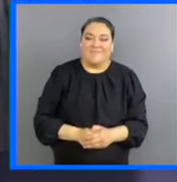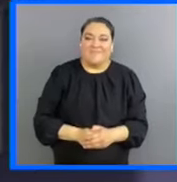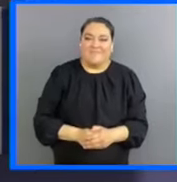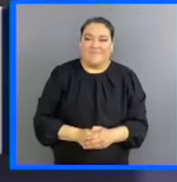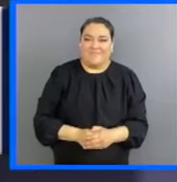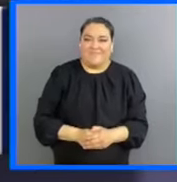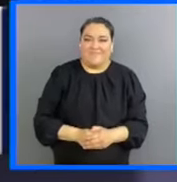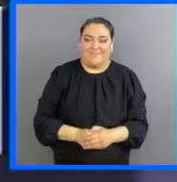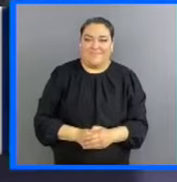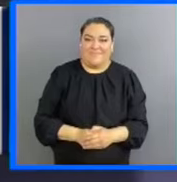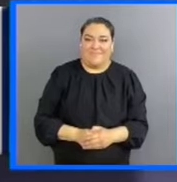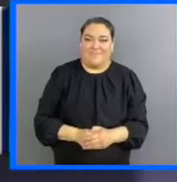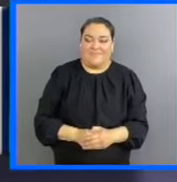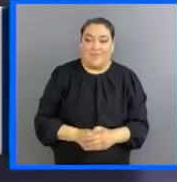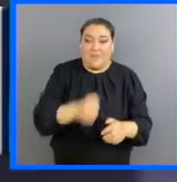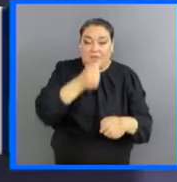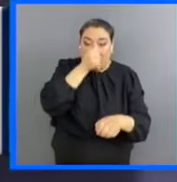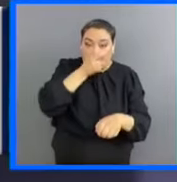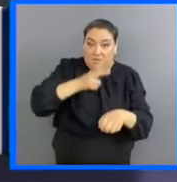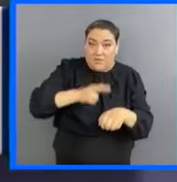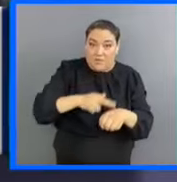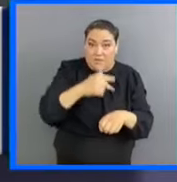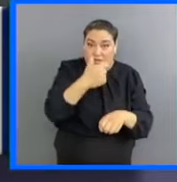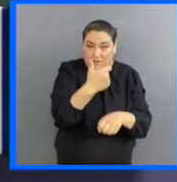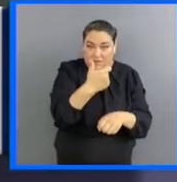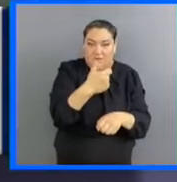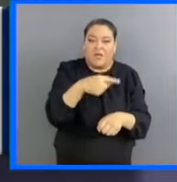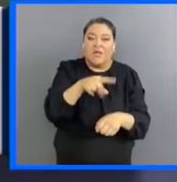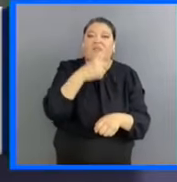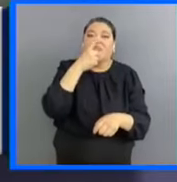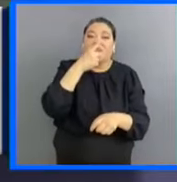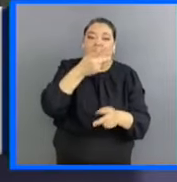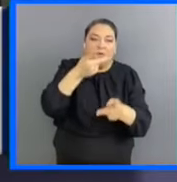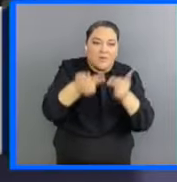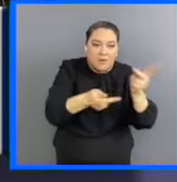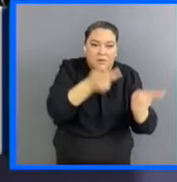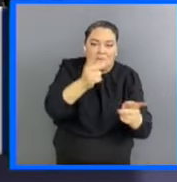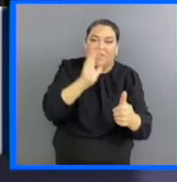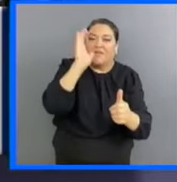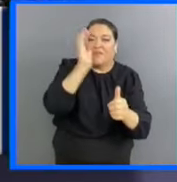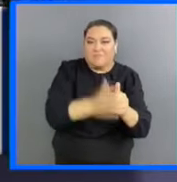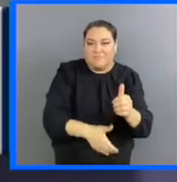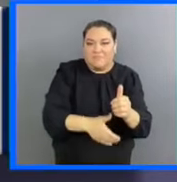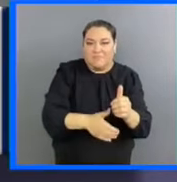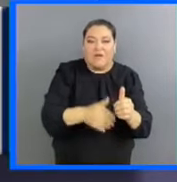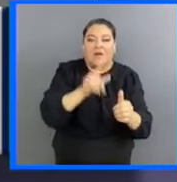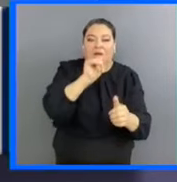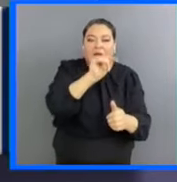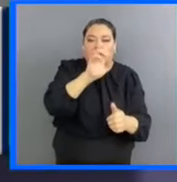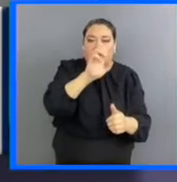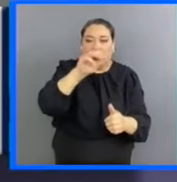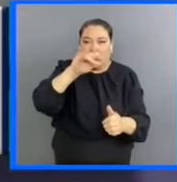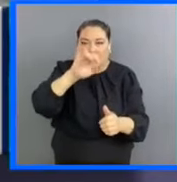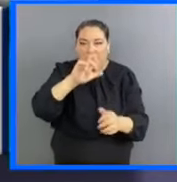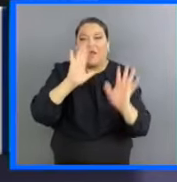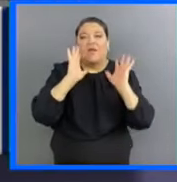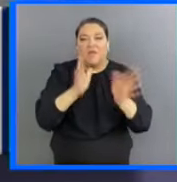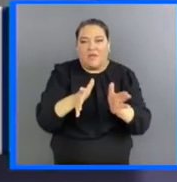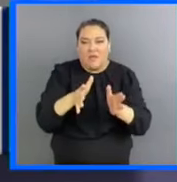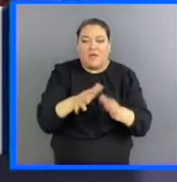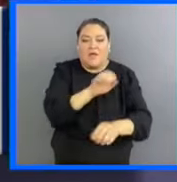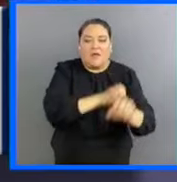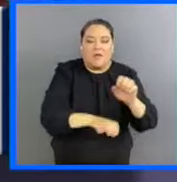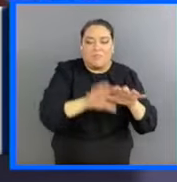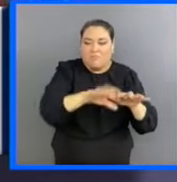La Secretaría de Economía informó que concluyó las consultas sobre la revisión del TEMEC. Participaron 30 sectores productivos